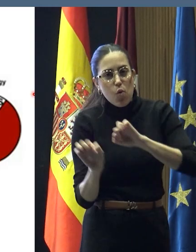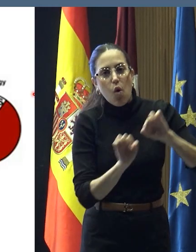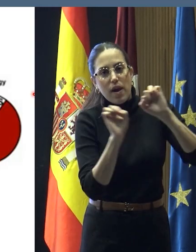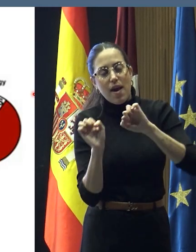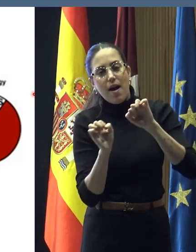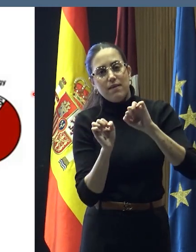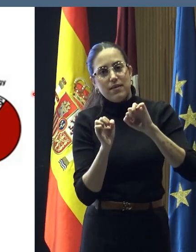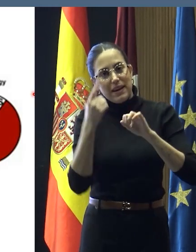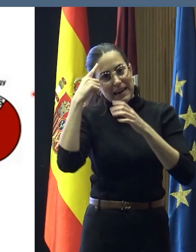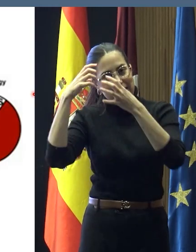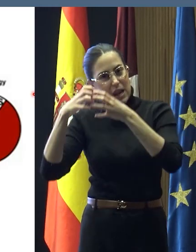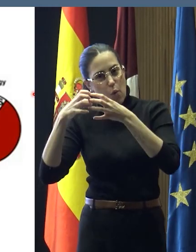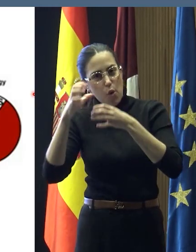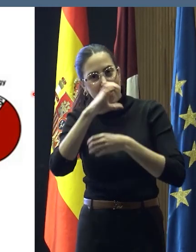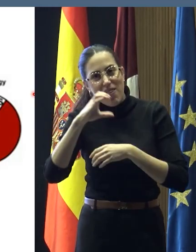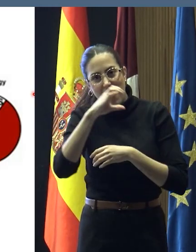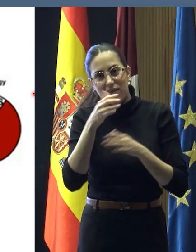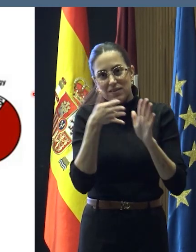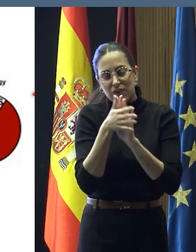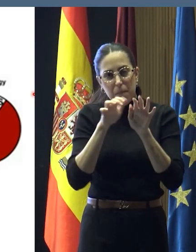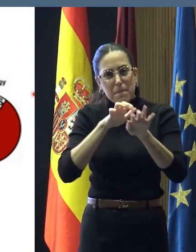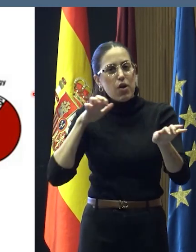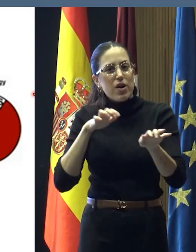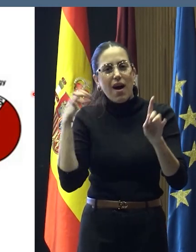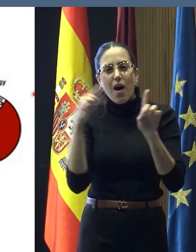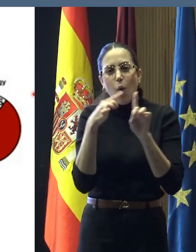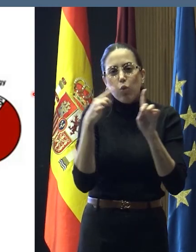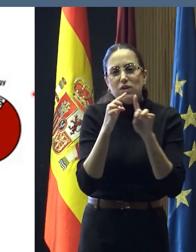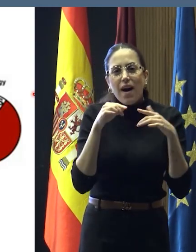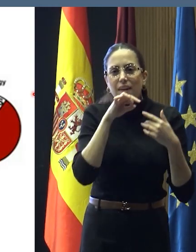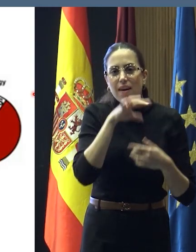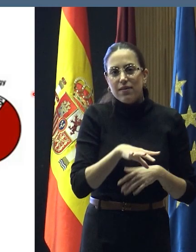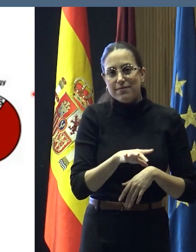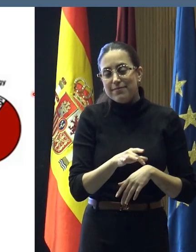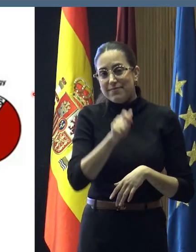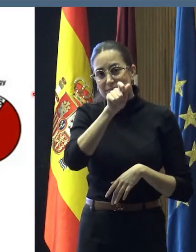neurociencia, la mayor parte no incluyen